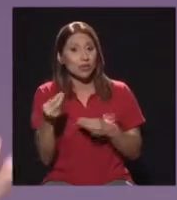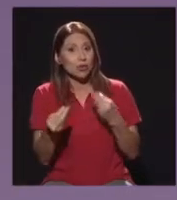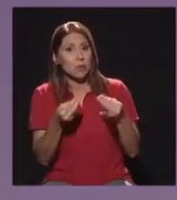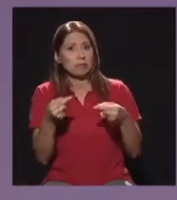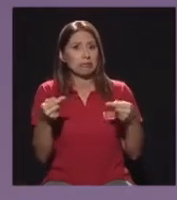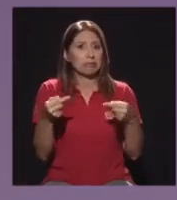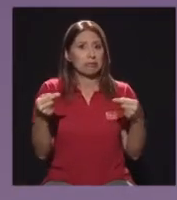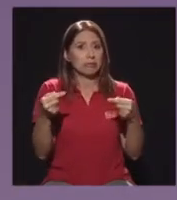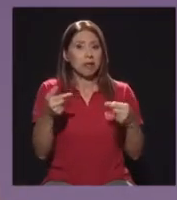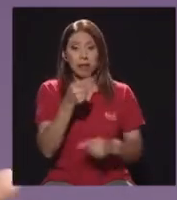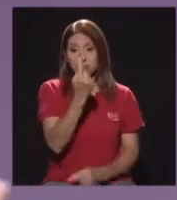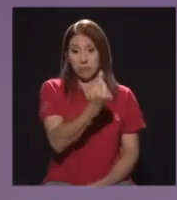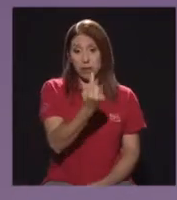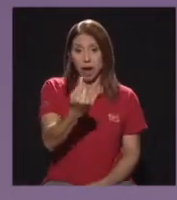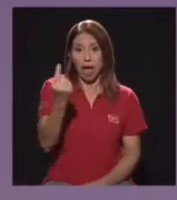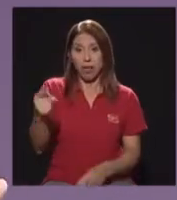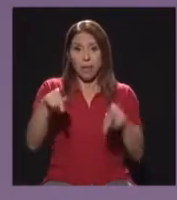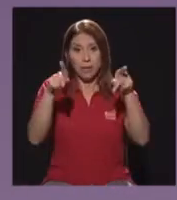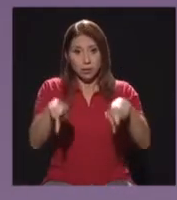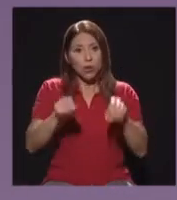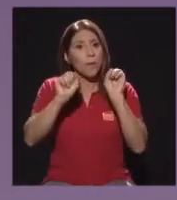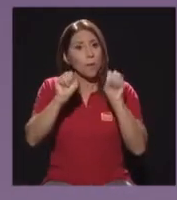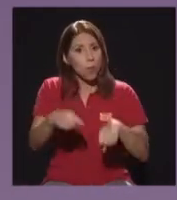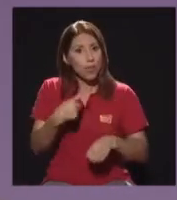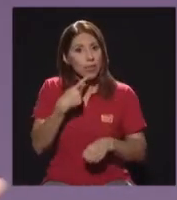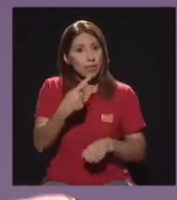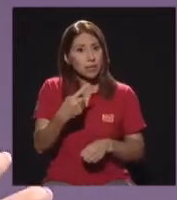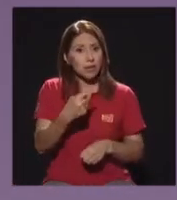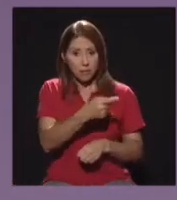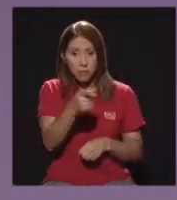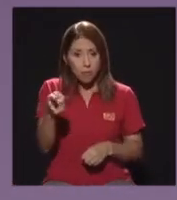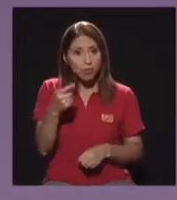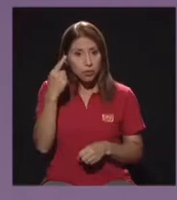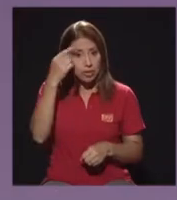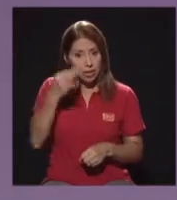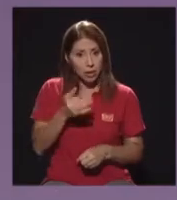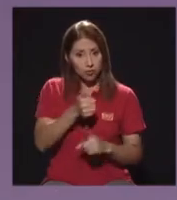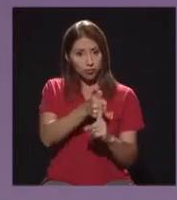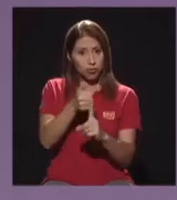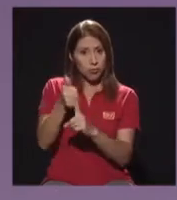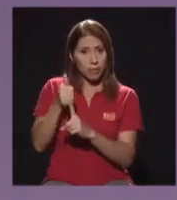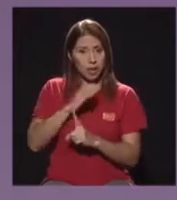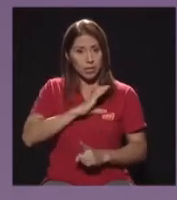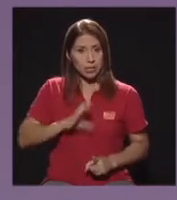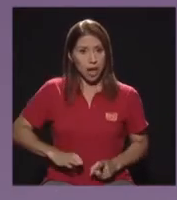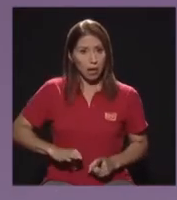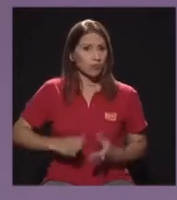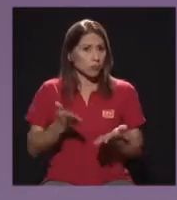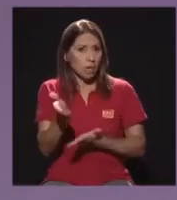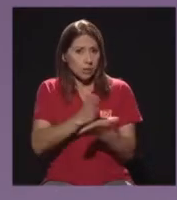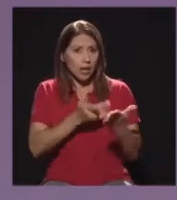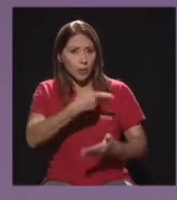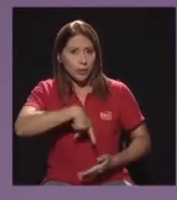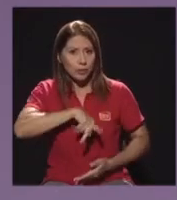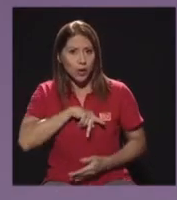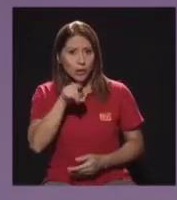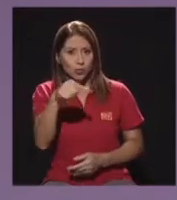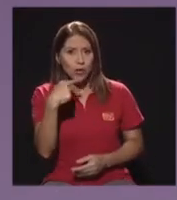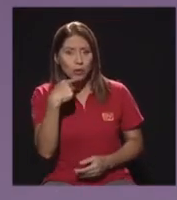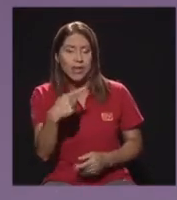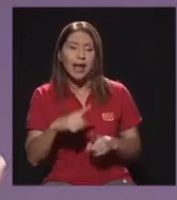persona puede decir efectivamente si se considera cristiano eso es muy personal que usted lo diga pero